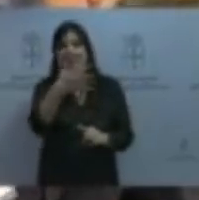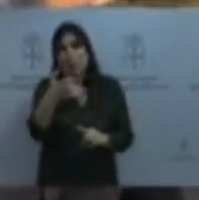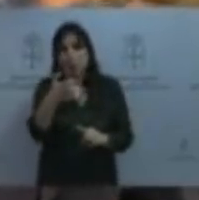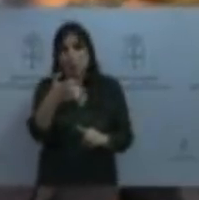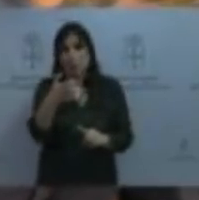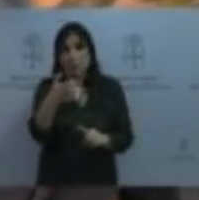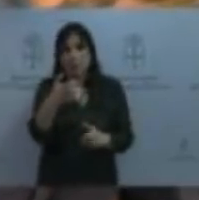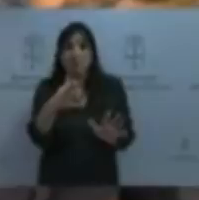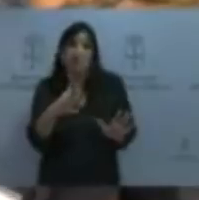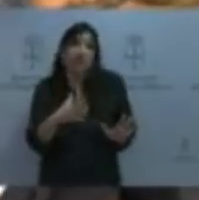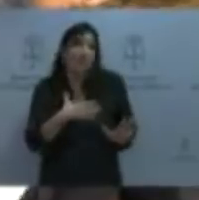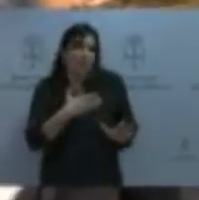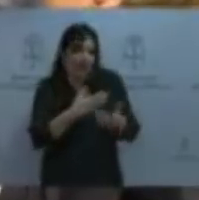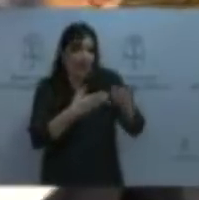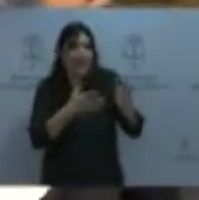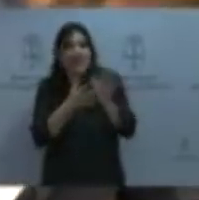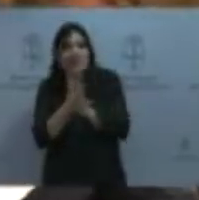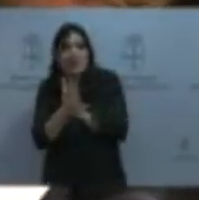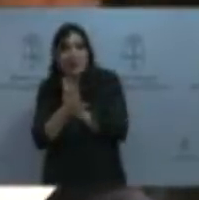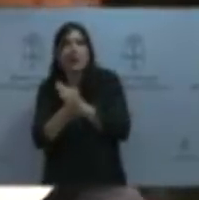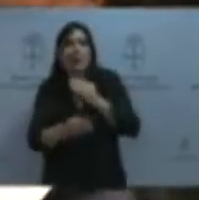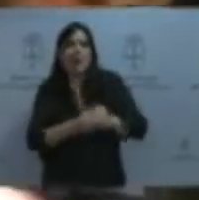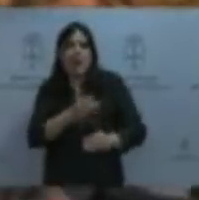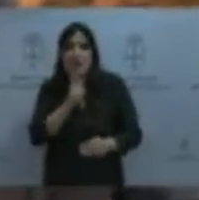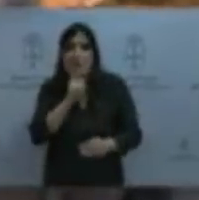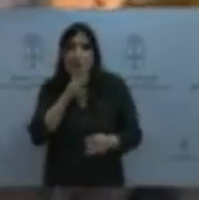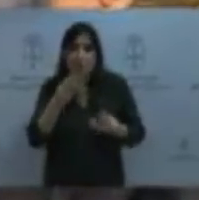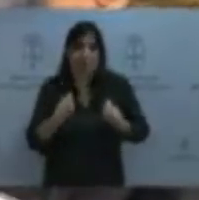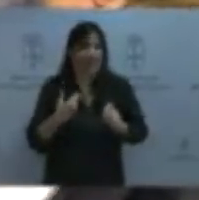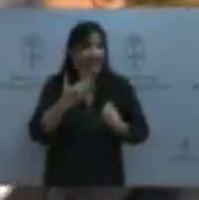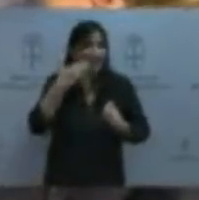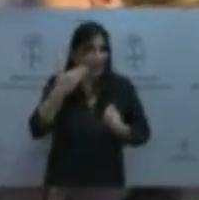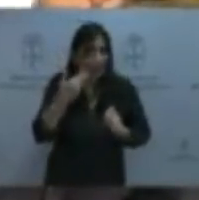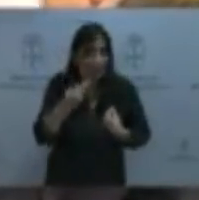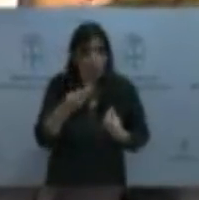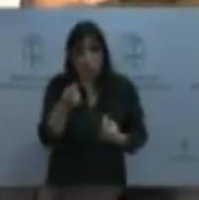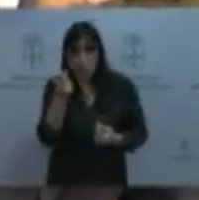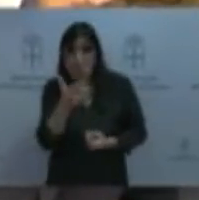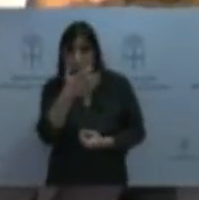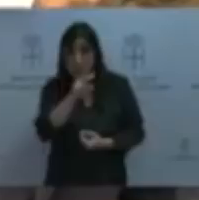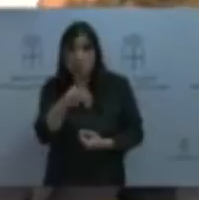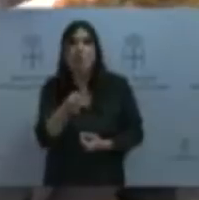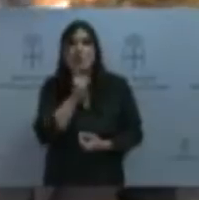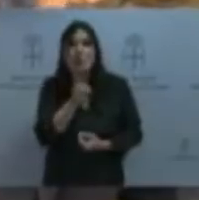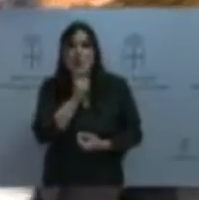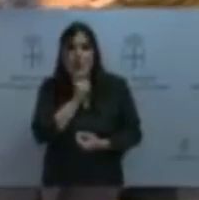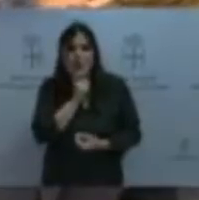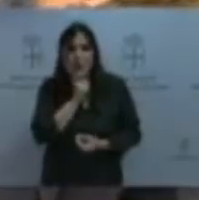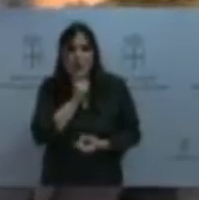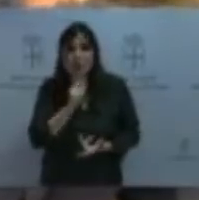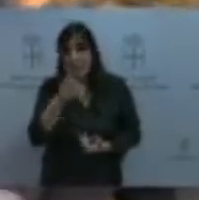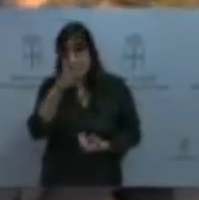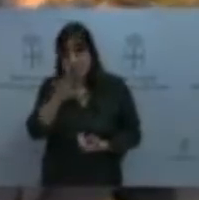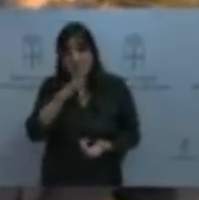se apañan para llevar una vida digna con ese salario. La denuncia por despido nulo presentada, en la que, entre otros motivos